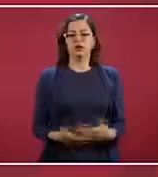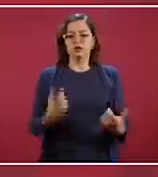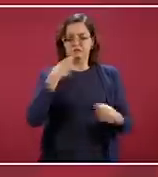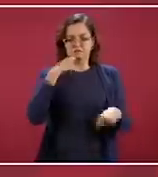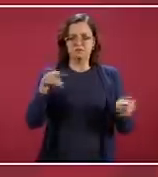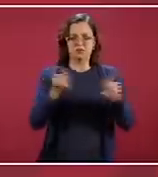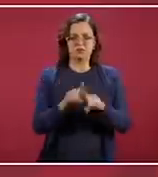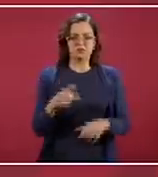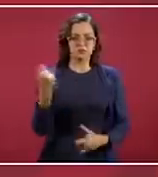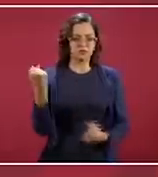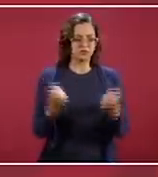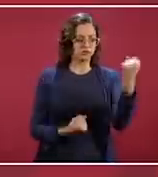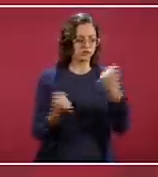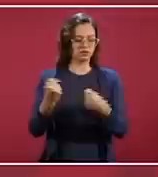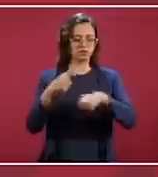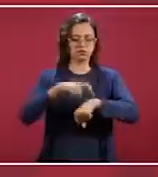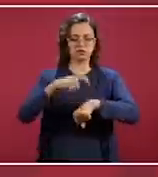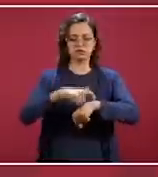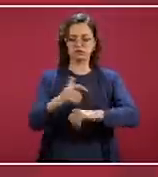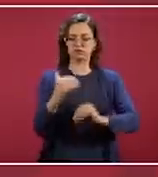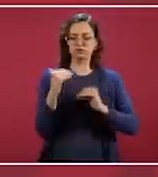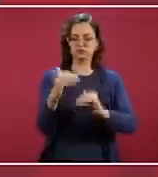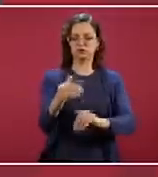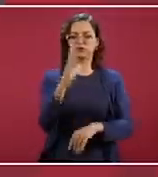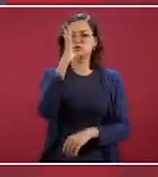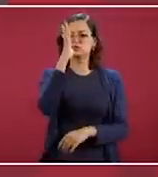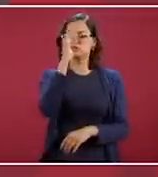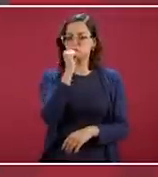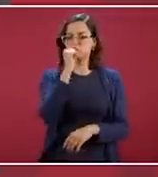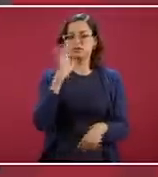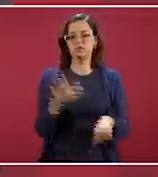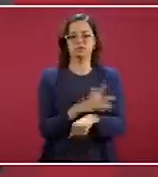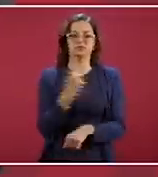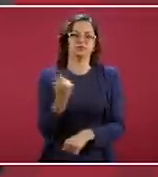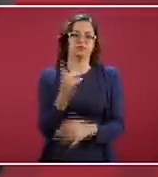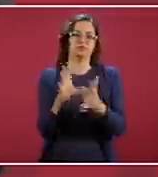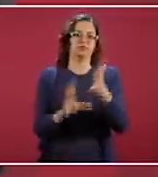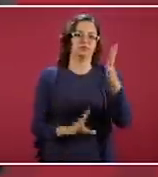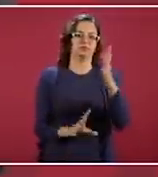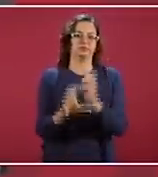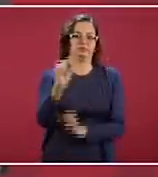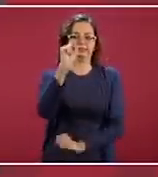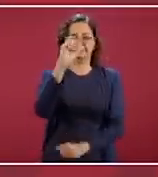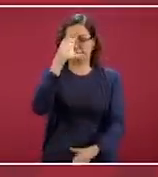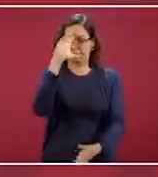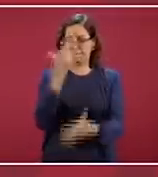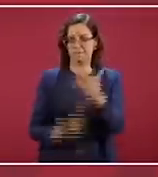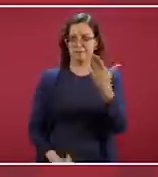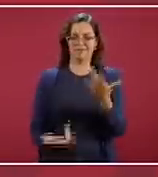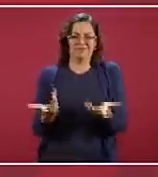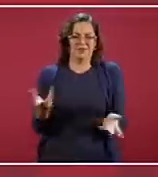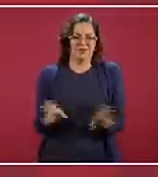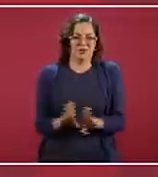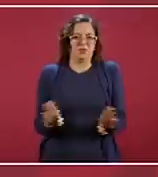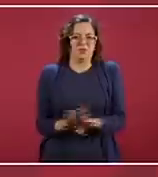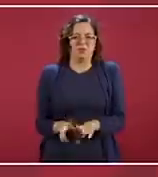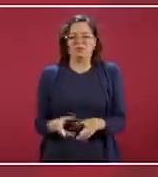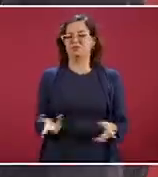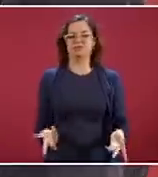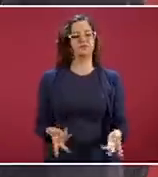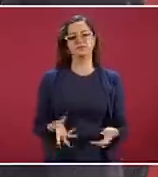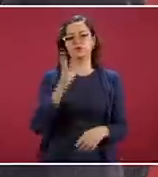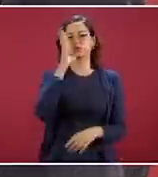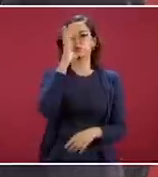restringida, eso no puede existir, porque eso es violar la Constitución, es violar el derecho de tránsito.